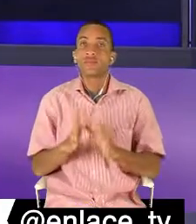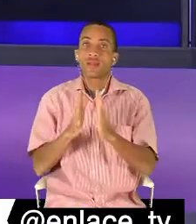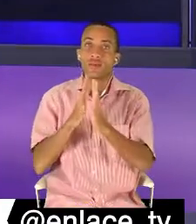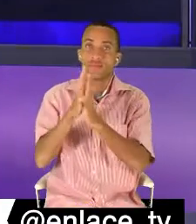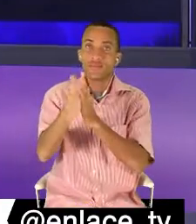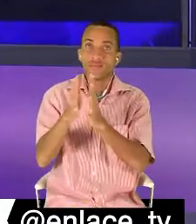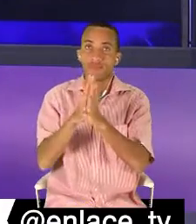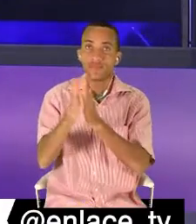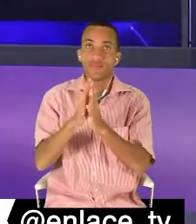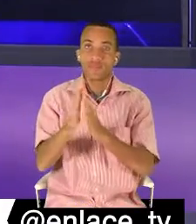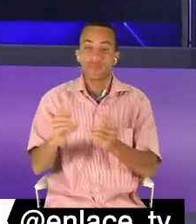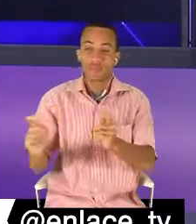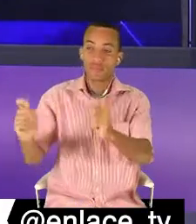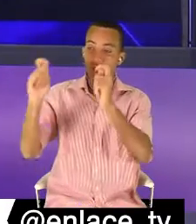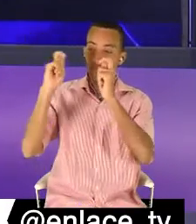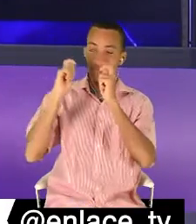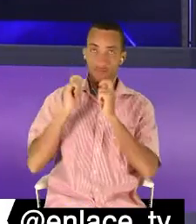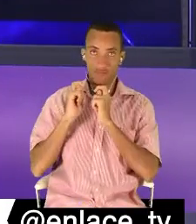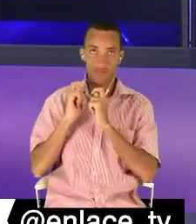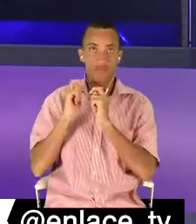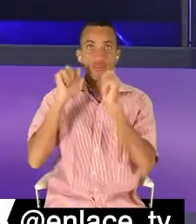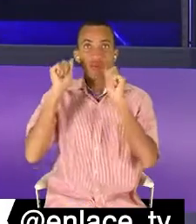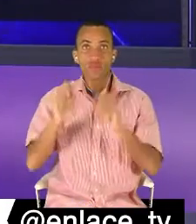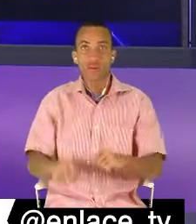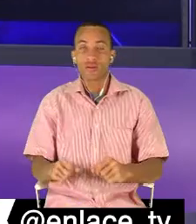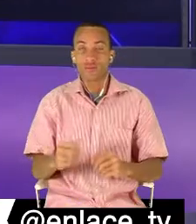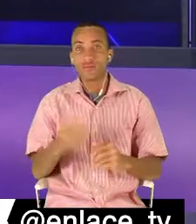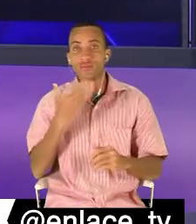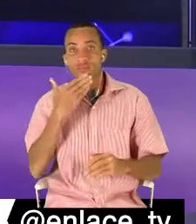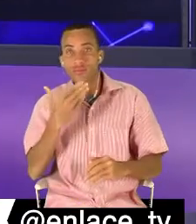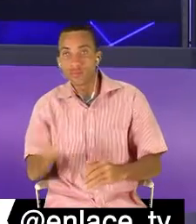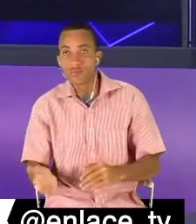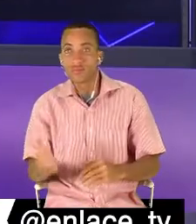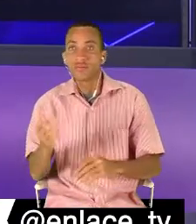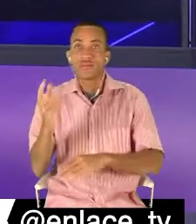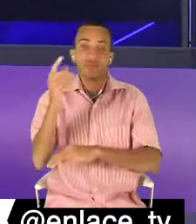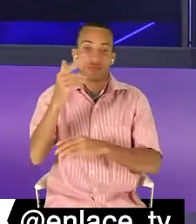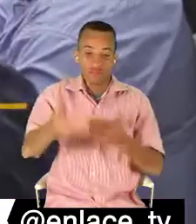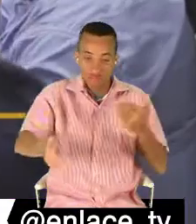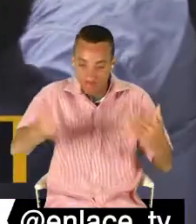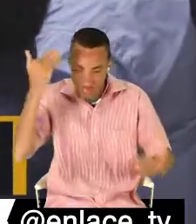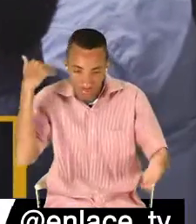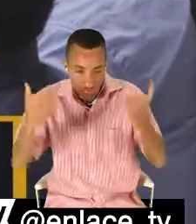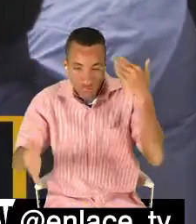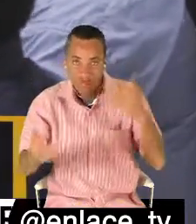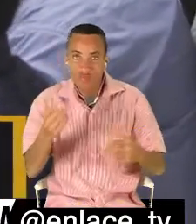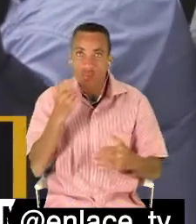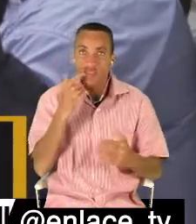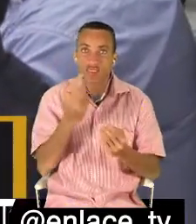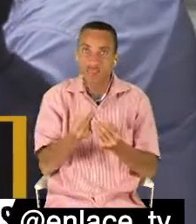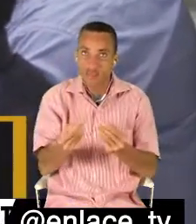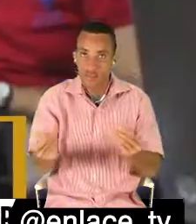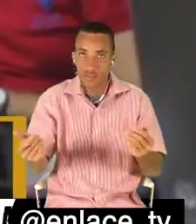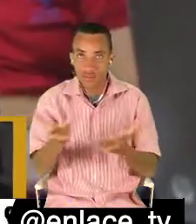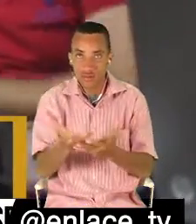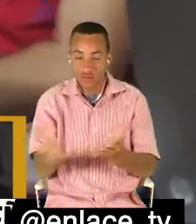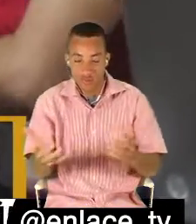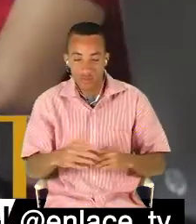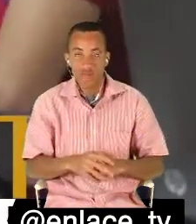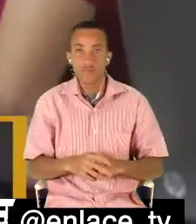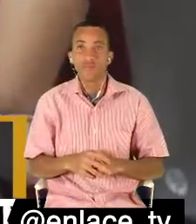las facultades que ahora tiene para el licenciamiento en temas de minería. Luego de la aprobación del plan de desarrollo por parte